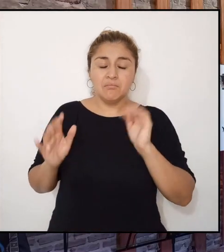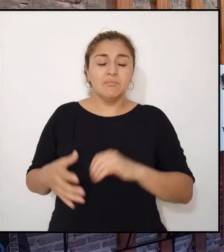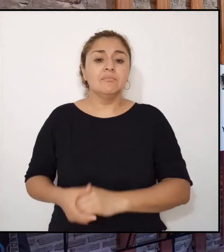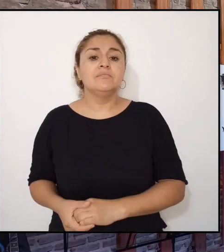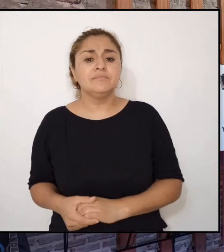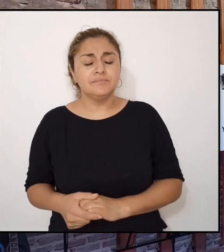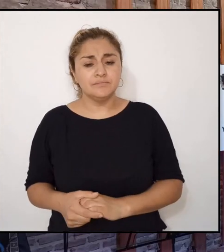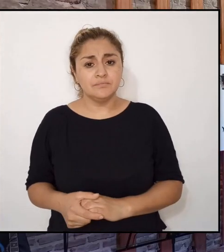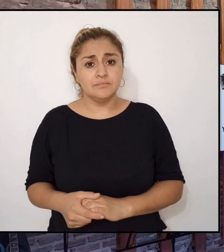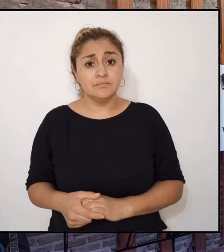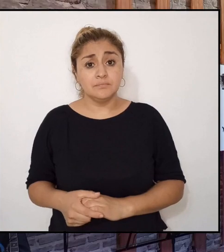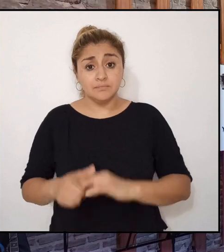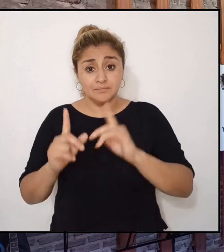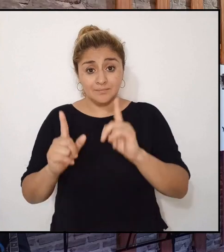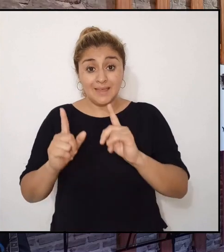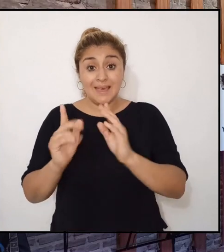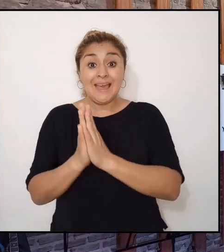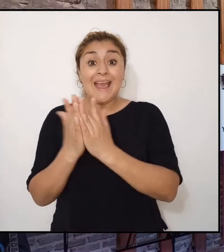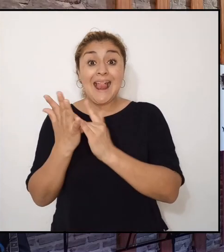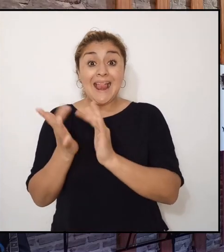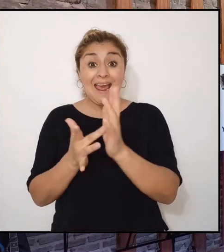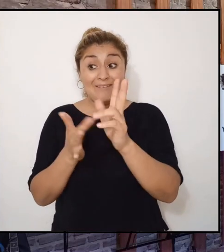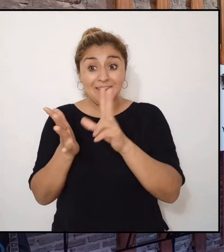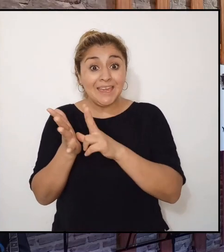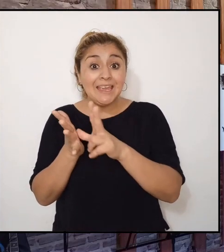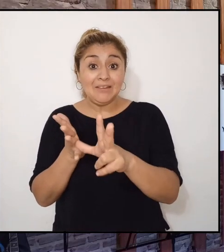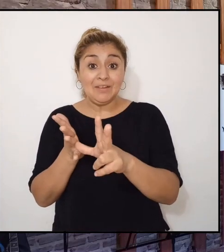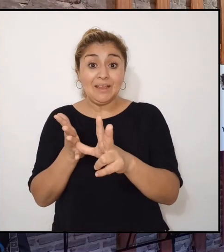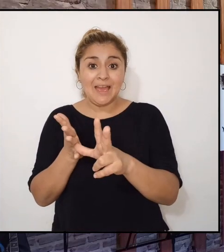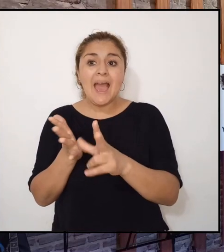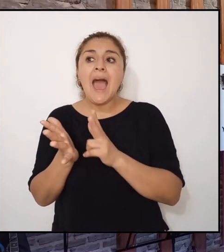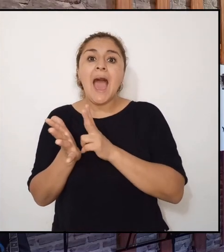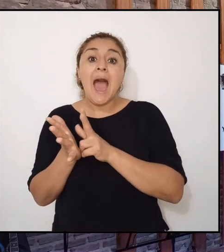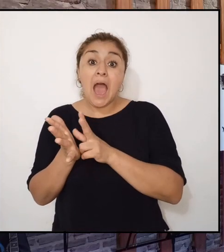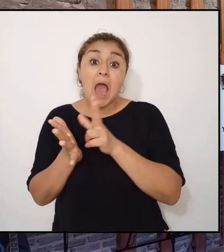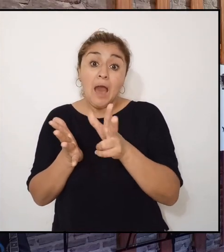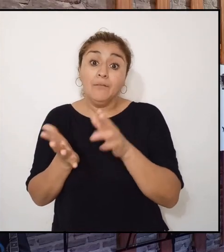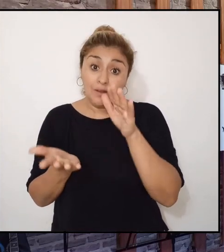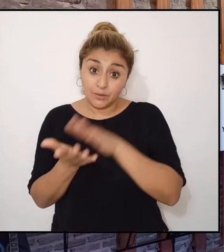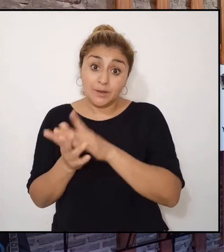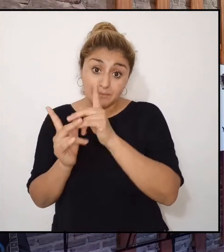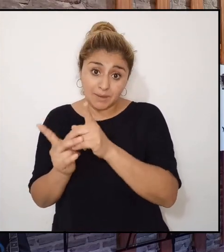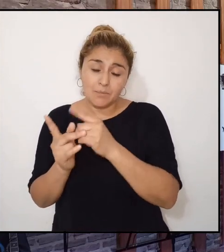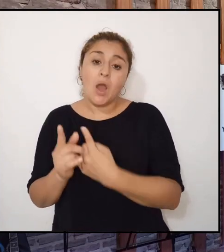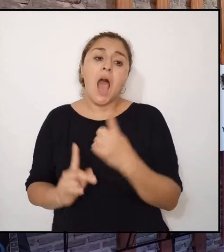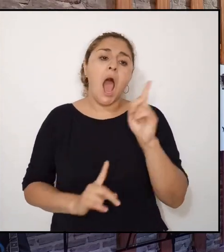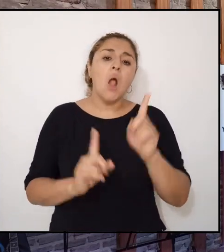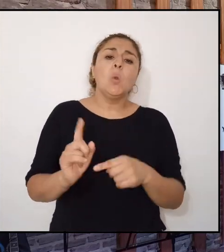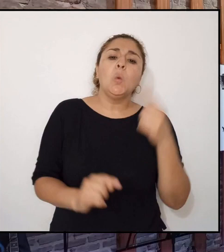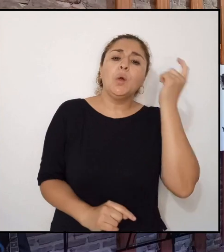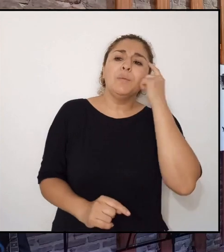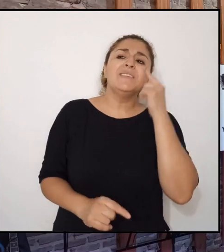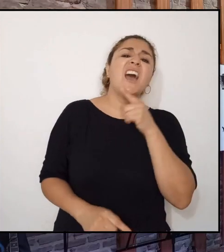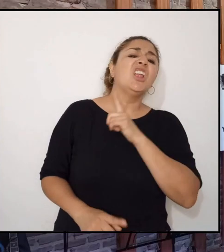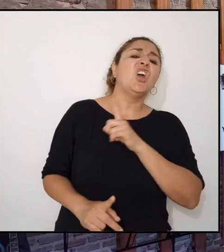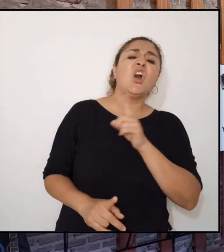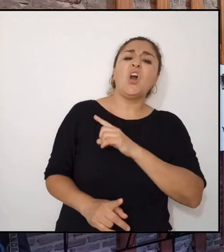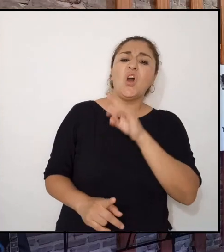En la Biblia está hablando del hipopótamo que come mucha hierba y que está en el agua. Y hay estas figuras que son cómicas,